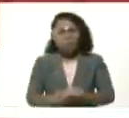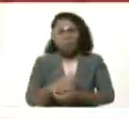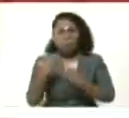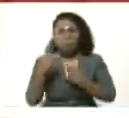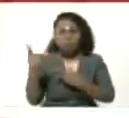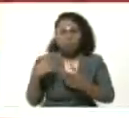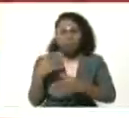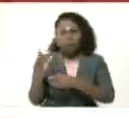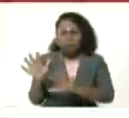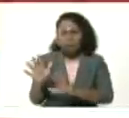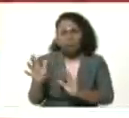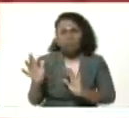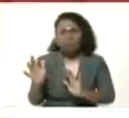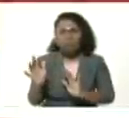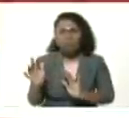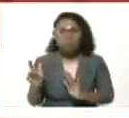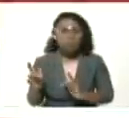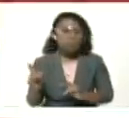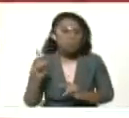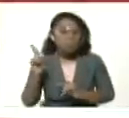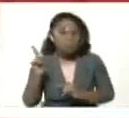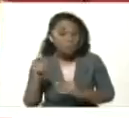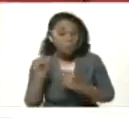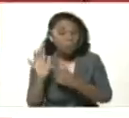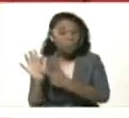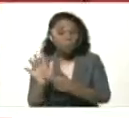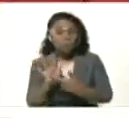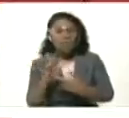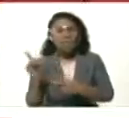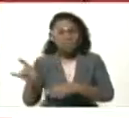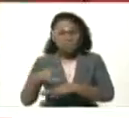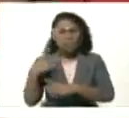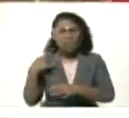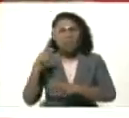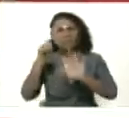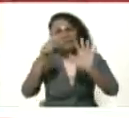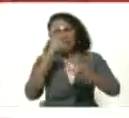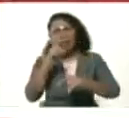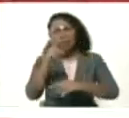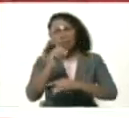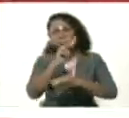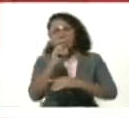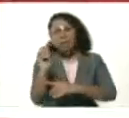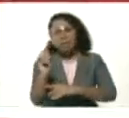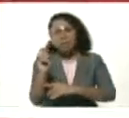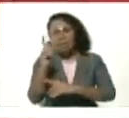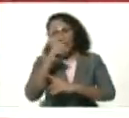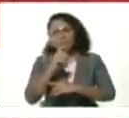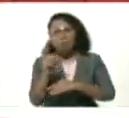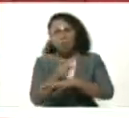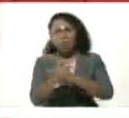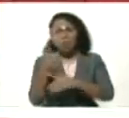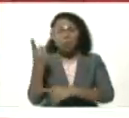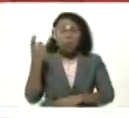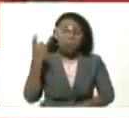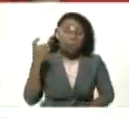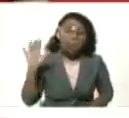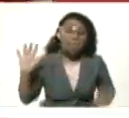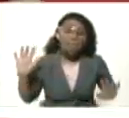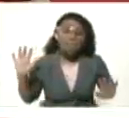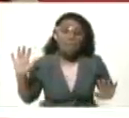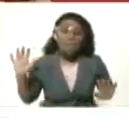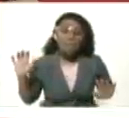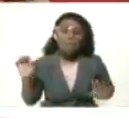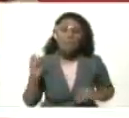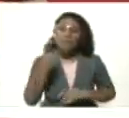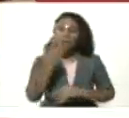fuera así, ¿ve? Esos son los planteamientos de ellos, déjenos gobernar 6 años. Ya ustedes tienen 20 años gobernando, y los que faltan. Y